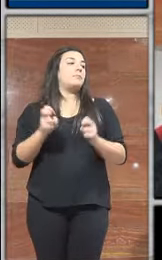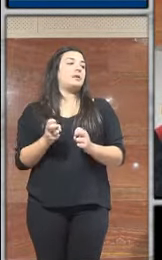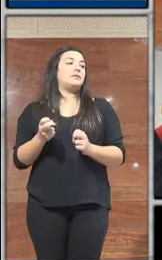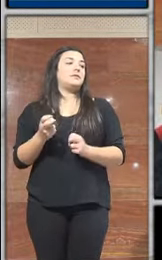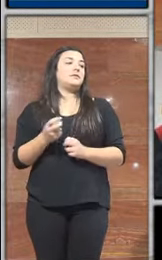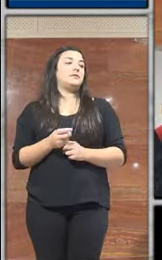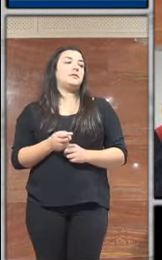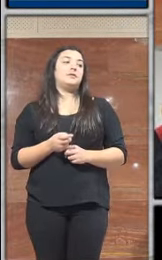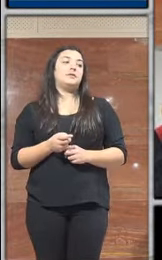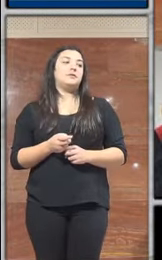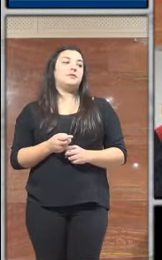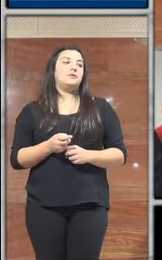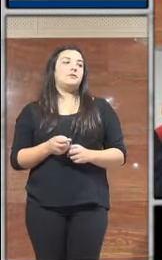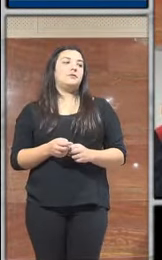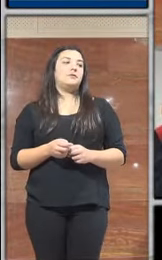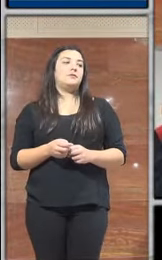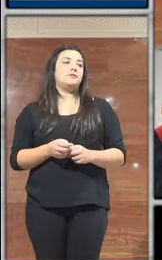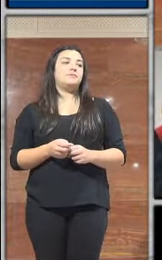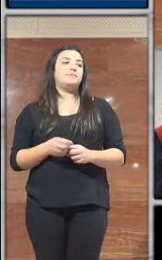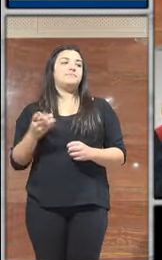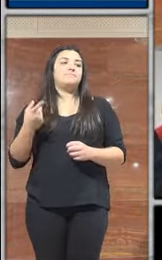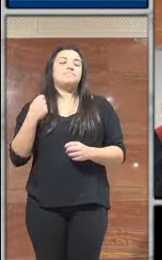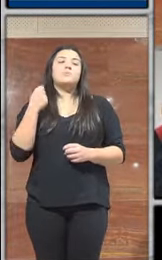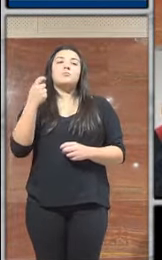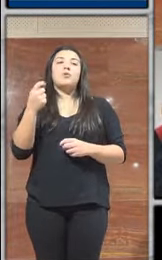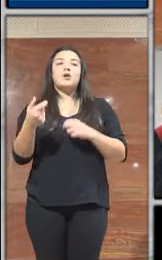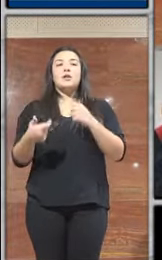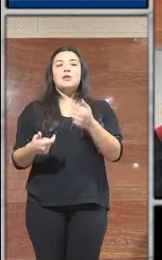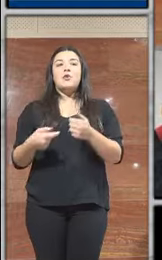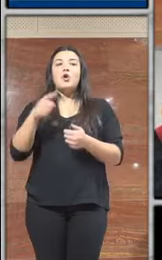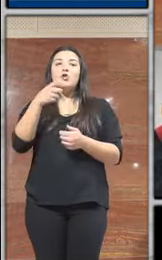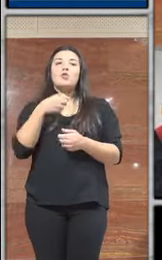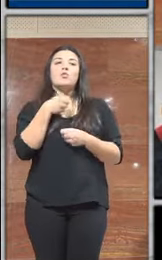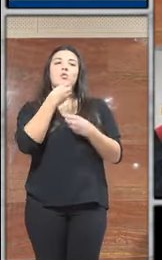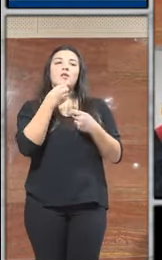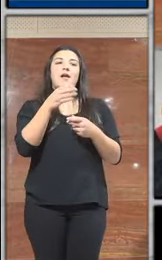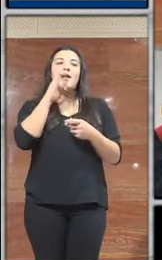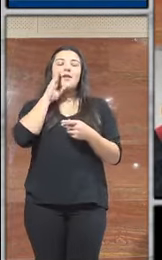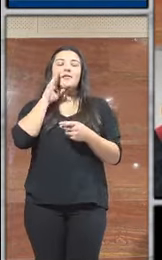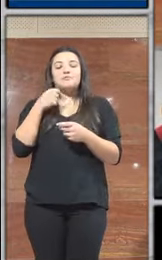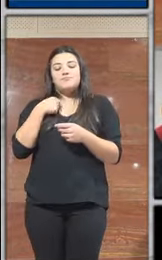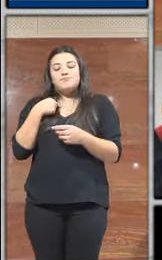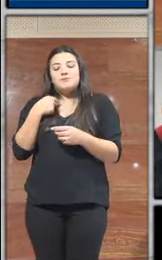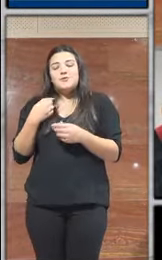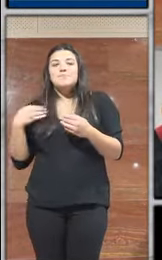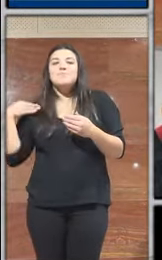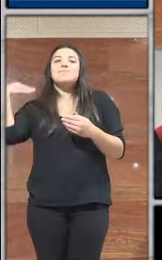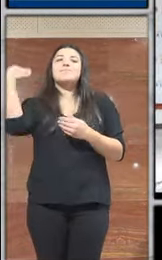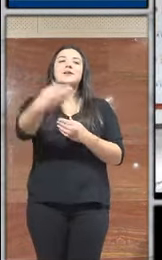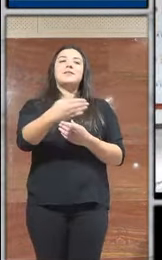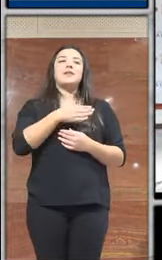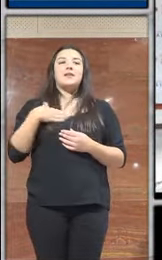poquito más allá de lo que ahora mismo ya hay. Por eso era este punto, no tanto por...